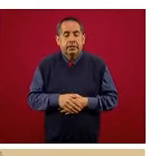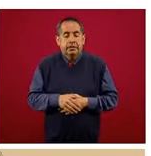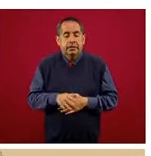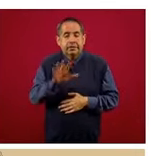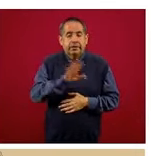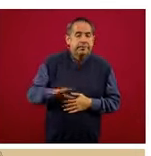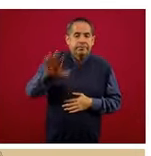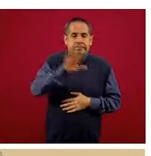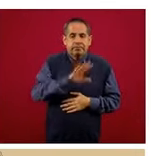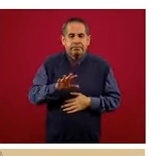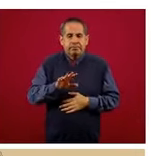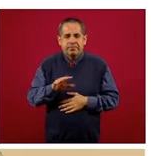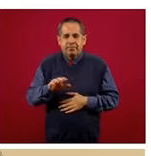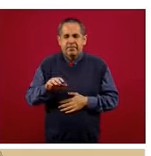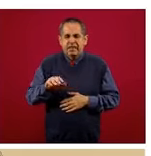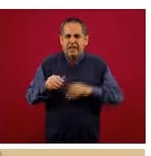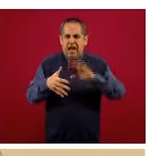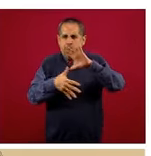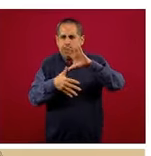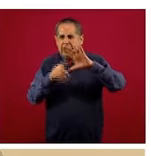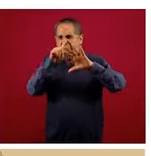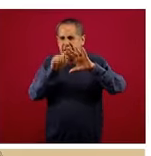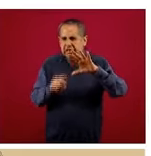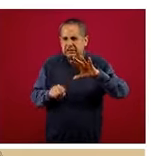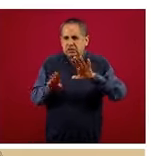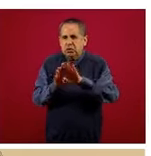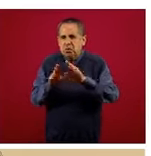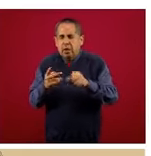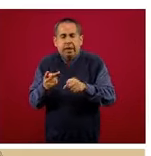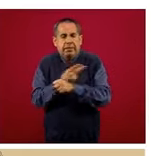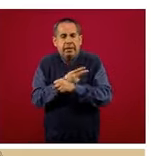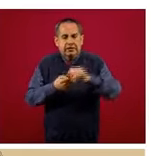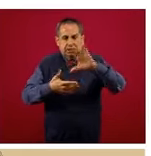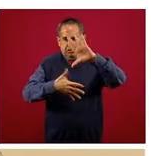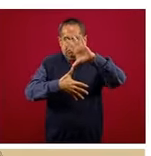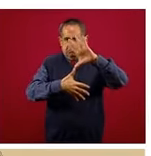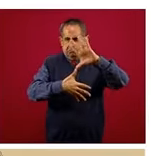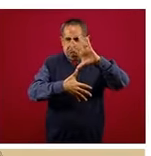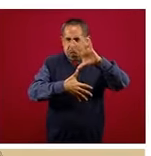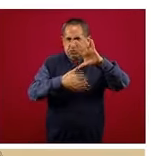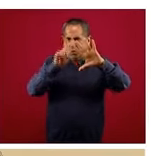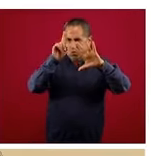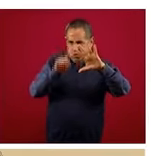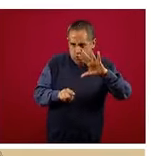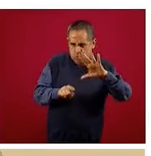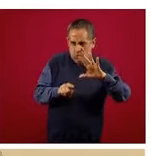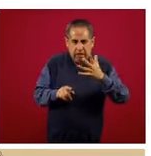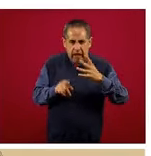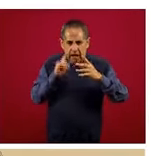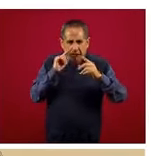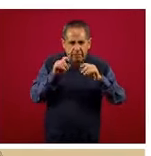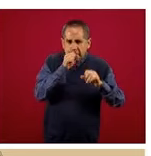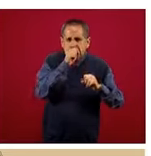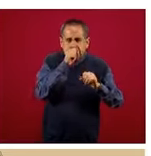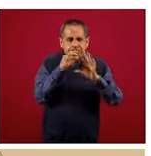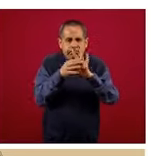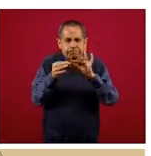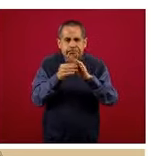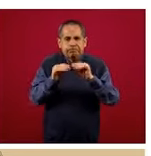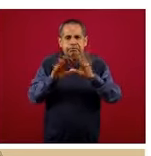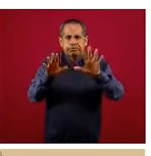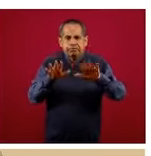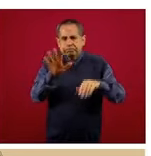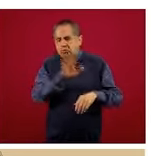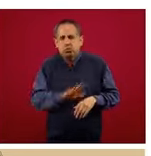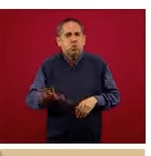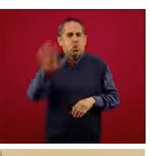las Américas. Entonces van a ver ustedes que todos los datos y los países que aquí presentamos están en este marco de la región de